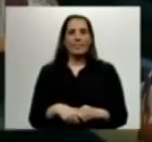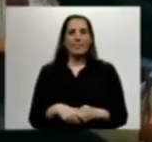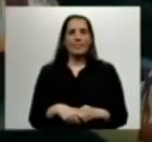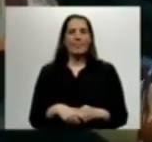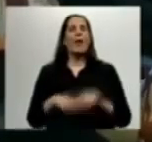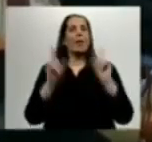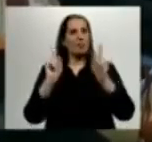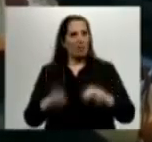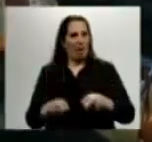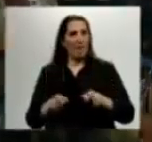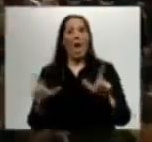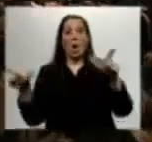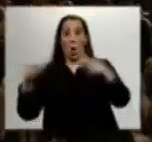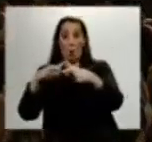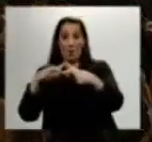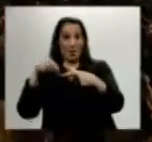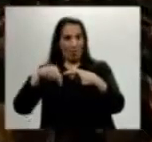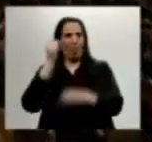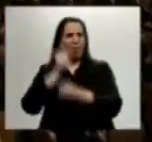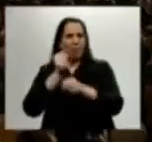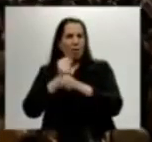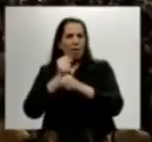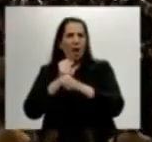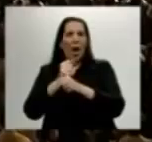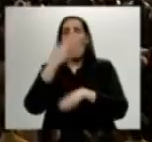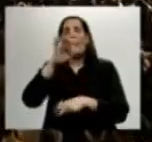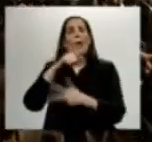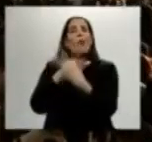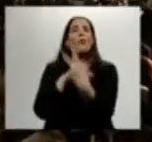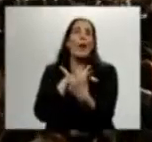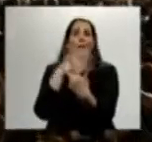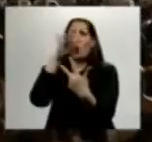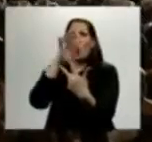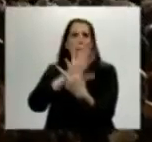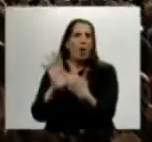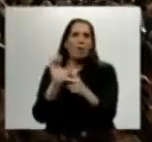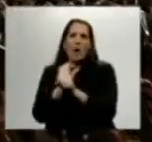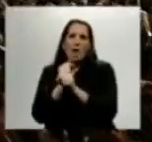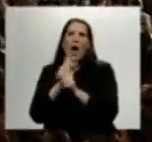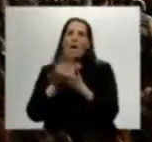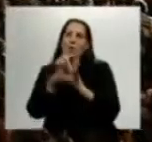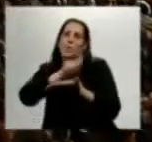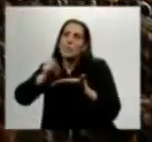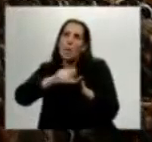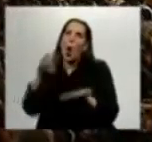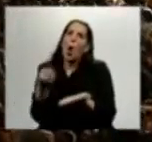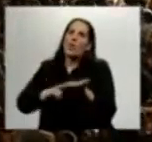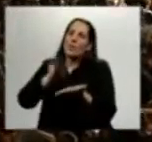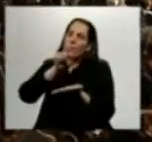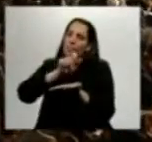A partir de esta comisión, no era que eran las únicas tres personas, obviamente, que lo iban a redactar, sino que